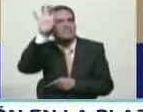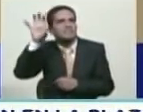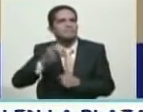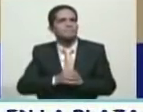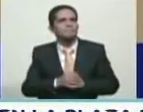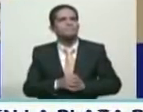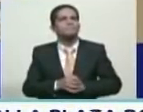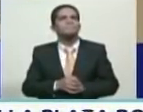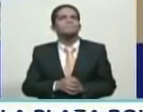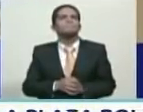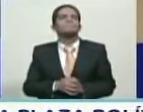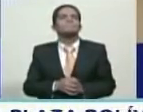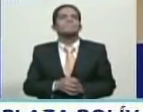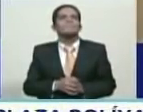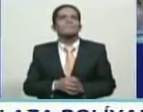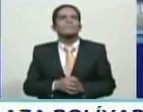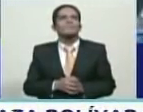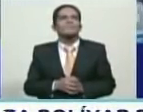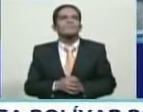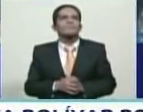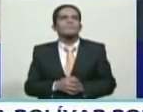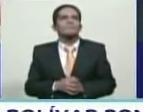de los países,